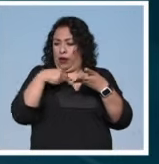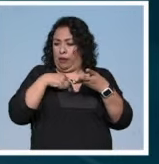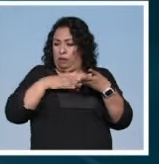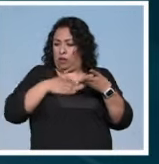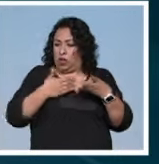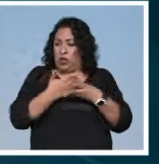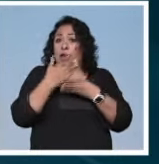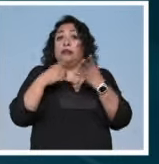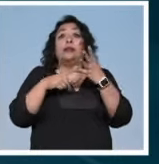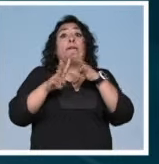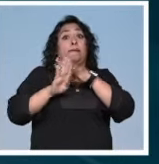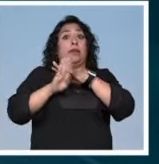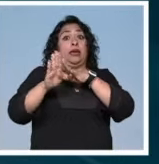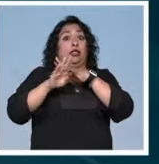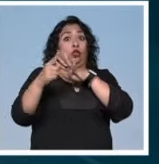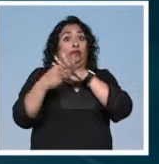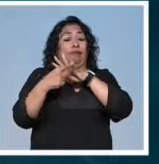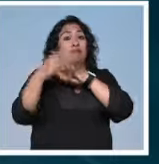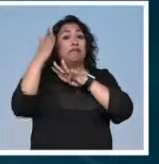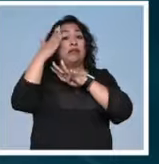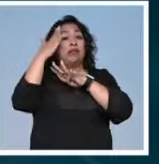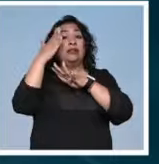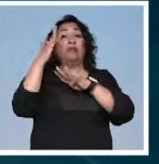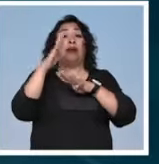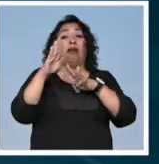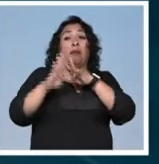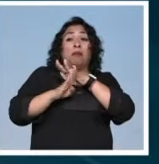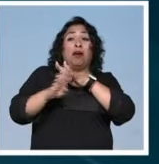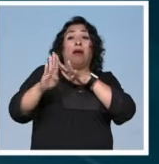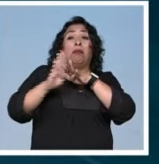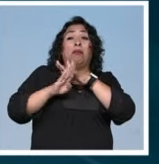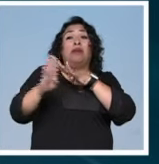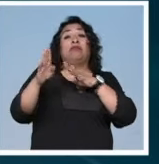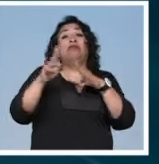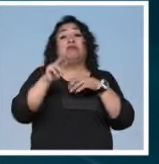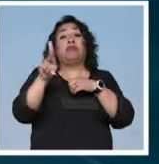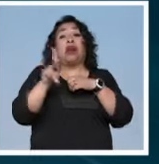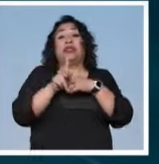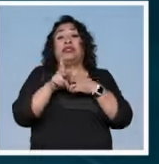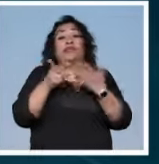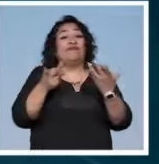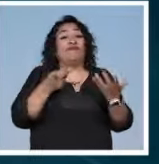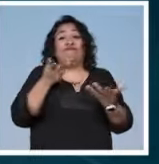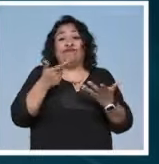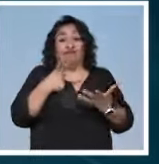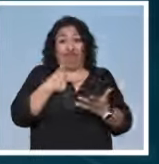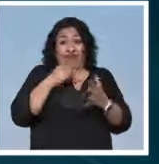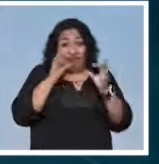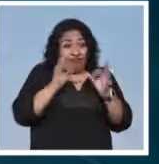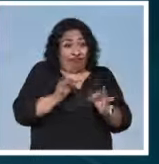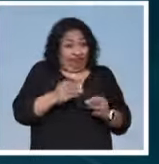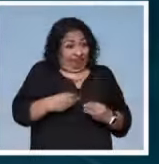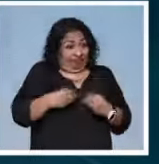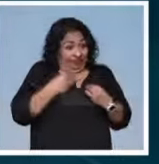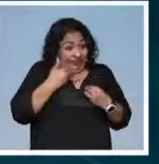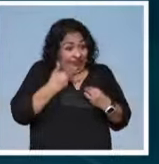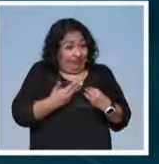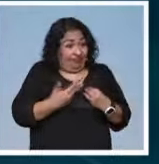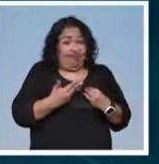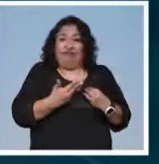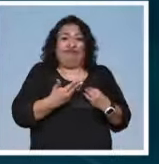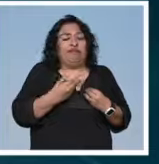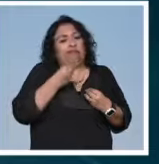la migración. Ese desplazamiento que a veces se hace porque el país de origen no cubrió las necesidades básicas de sus